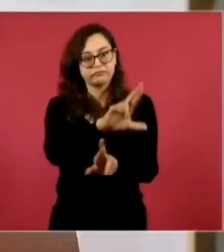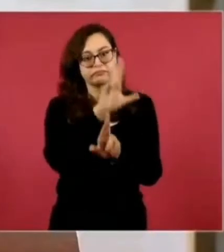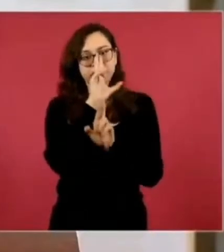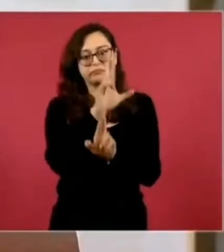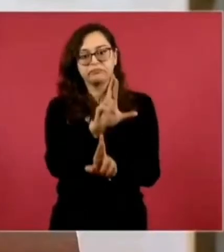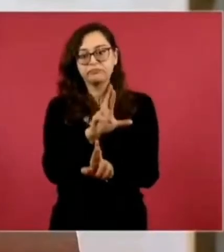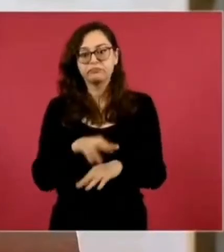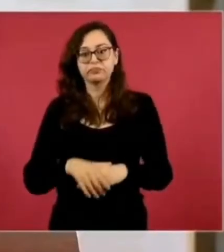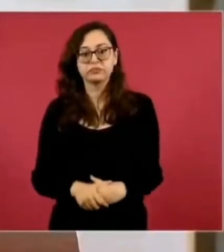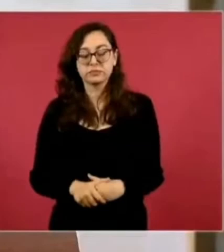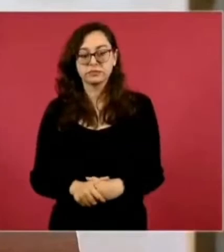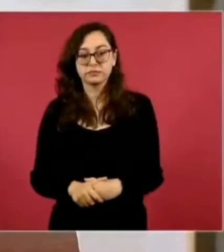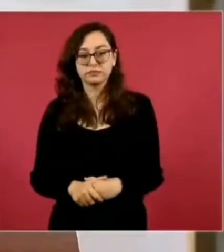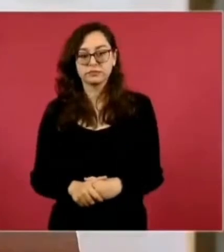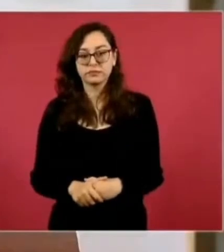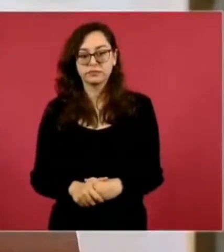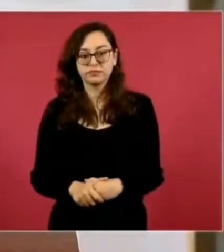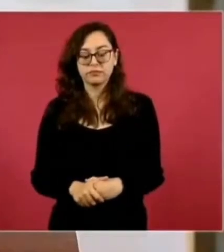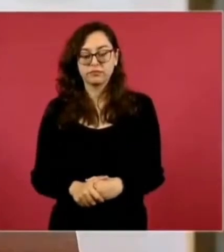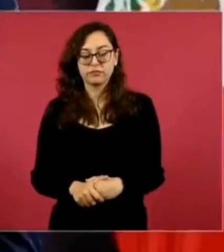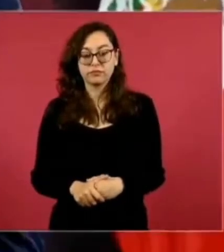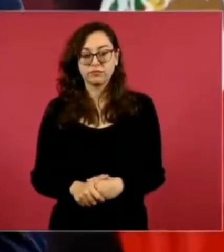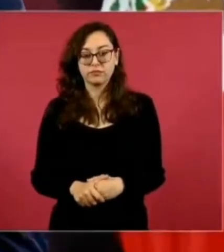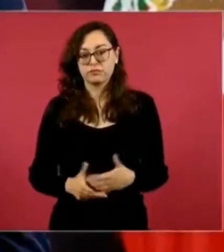¿Cómo a estas horas?